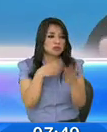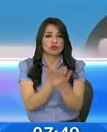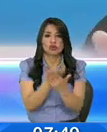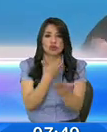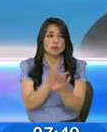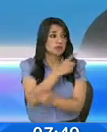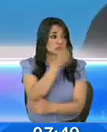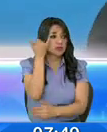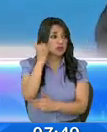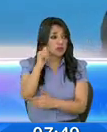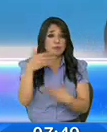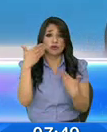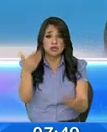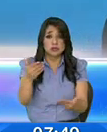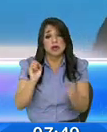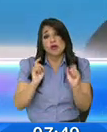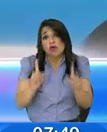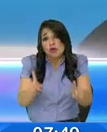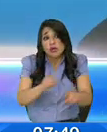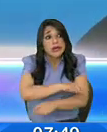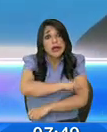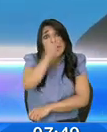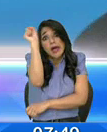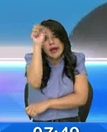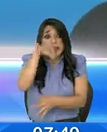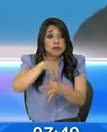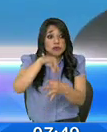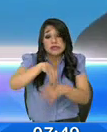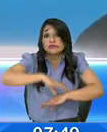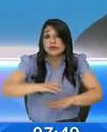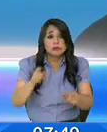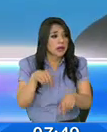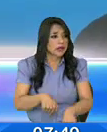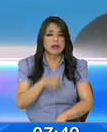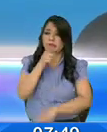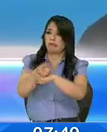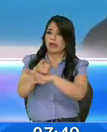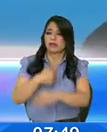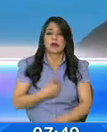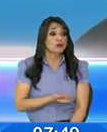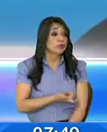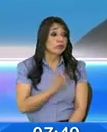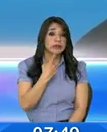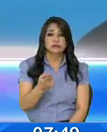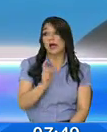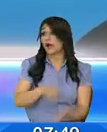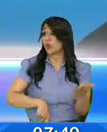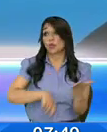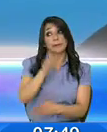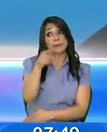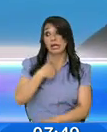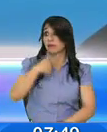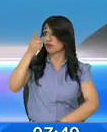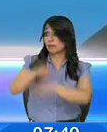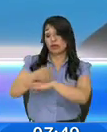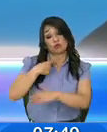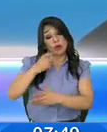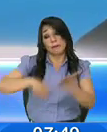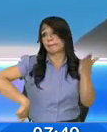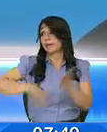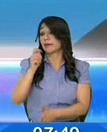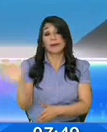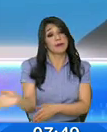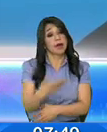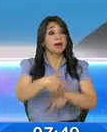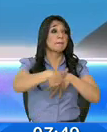política buscan en las elecciones pero aquí no pueden venir a decirnos si no aprueban lo que nosotros queremos nos